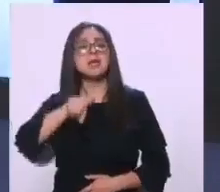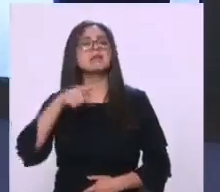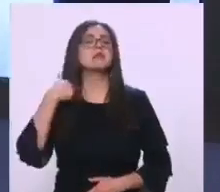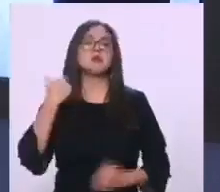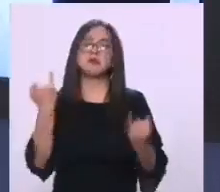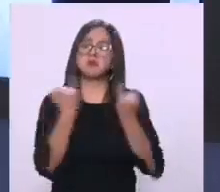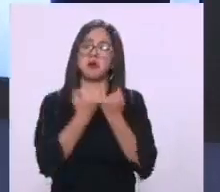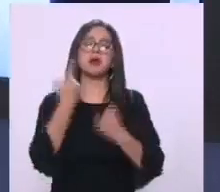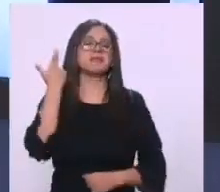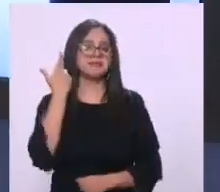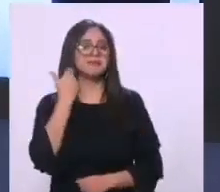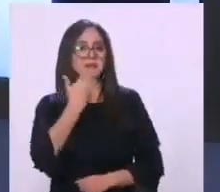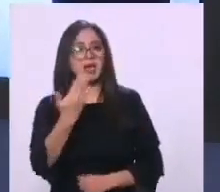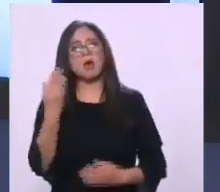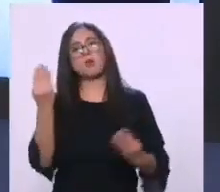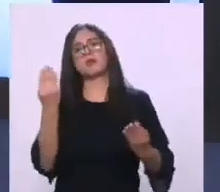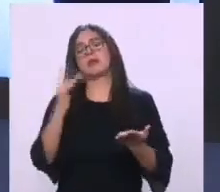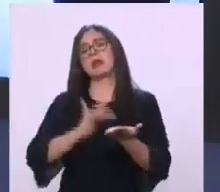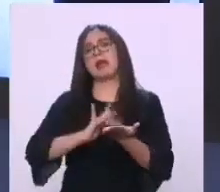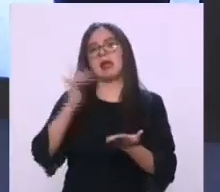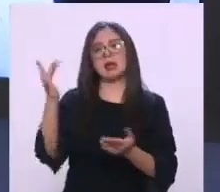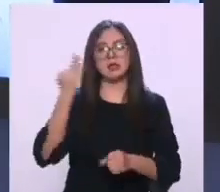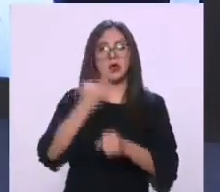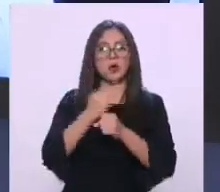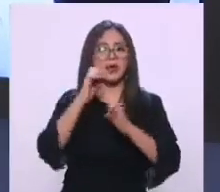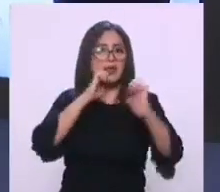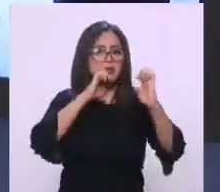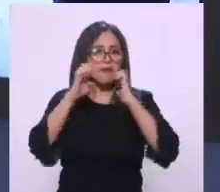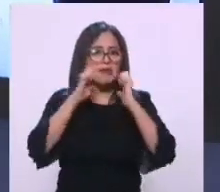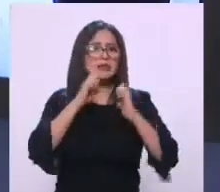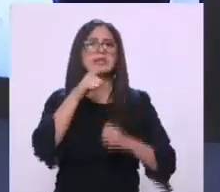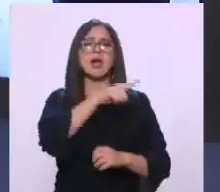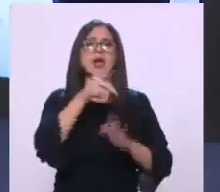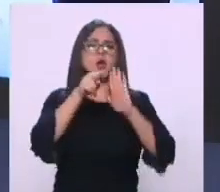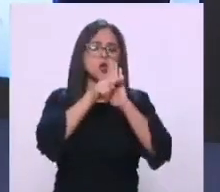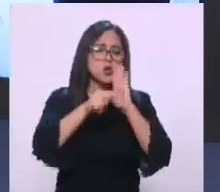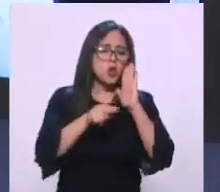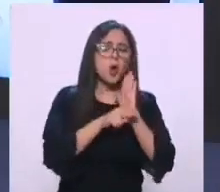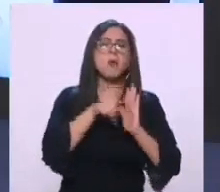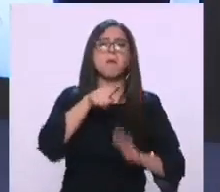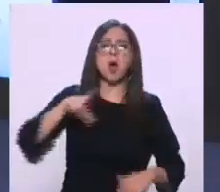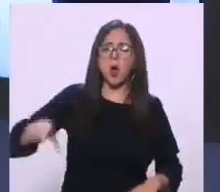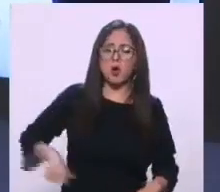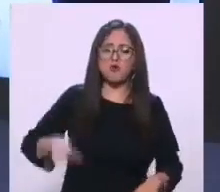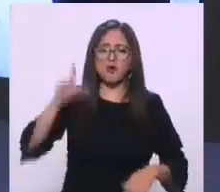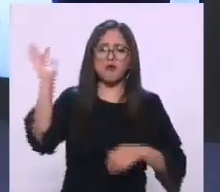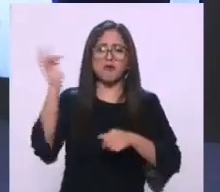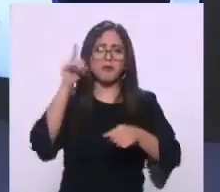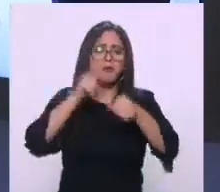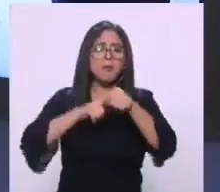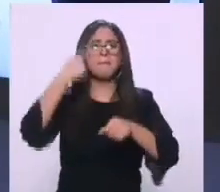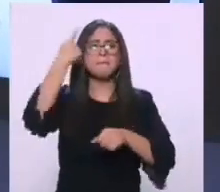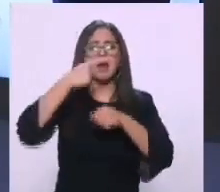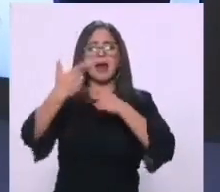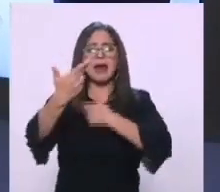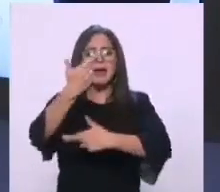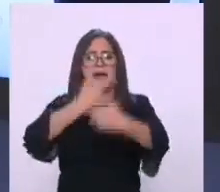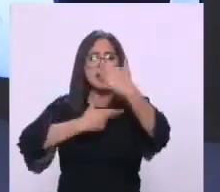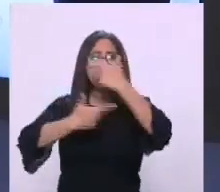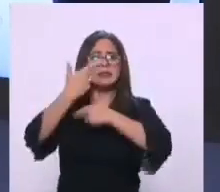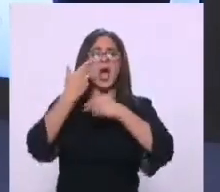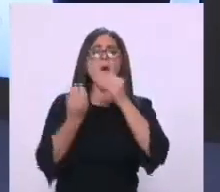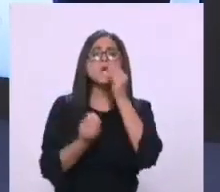Qué gusto que nos acompañes, Marta. Pues las medidas que ha anunciado el gobierno federal para regresar a una nueva